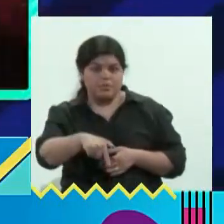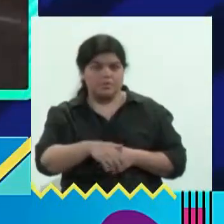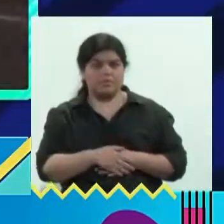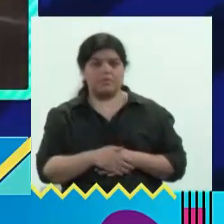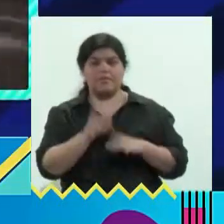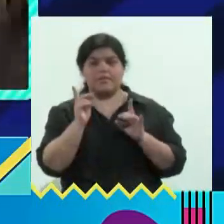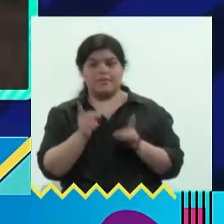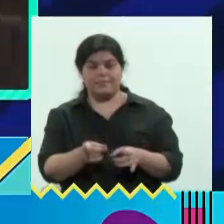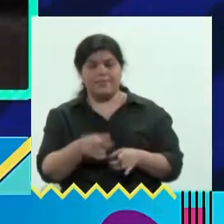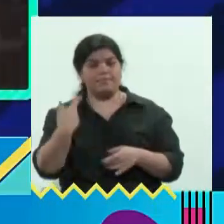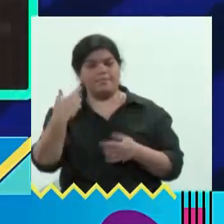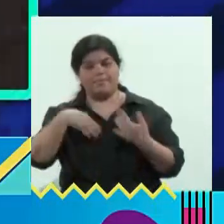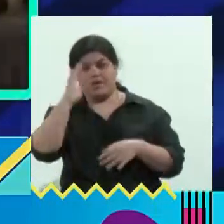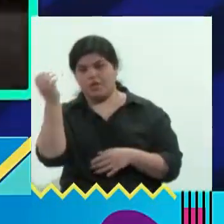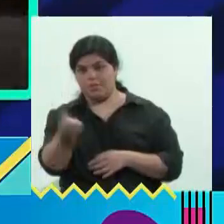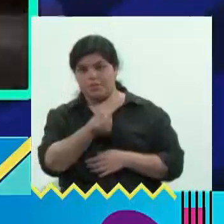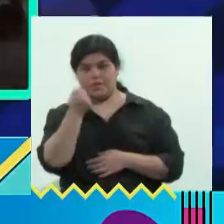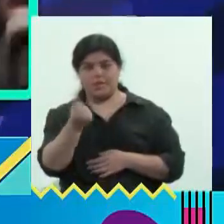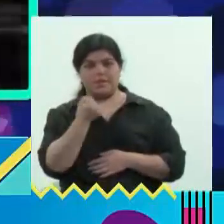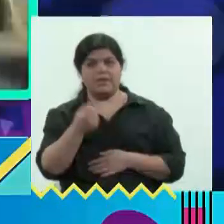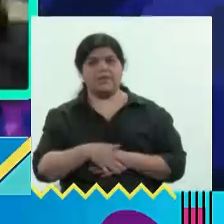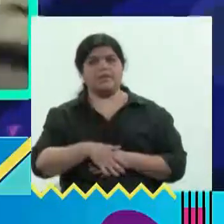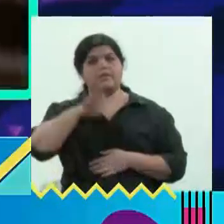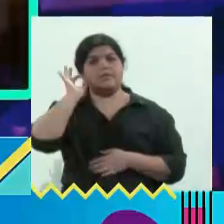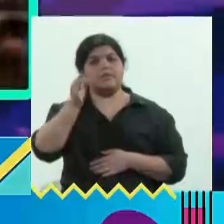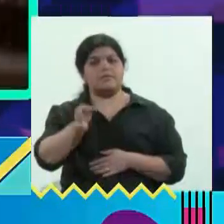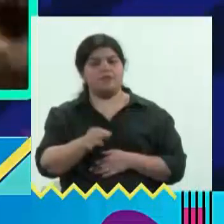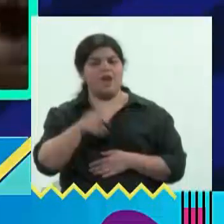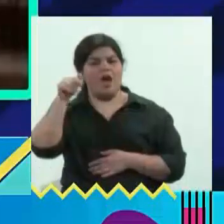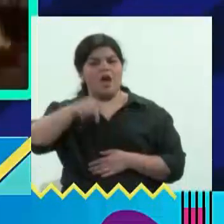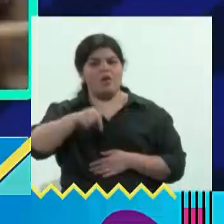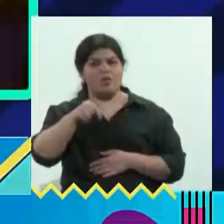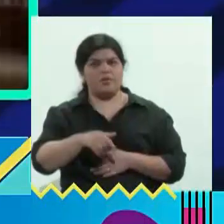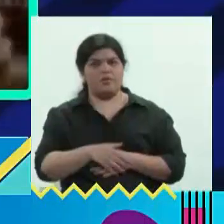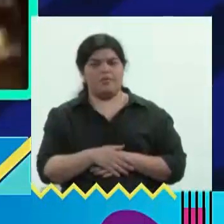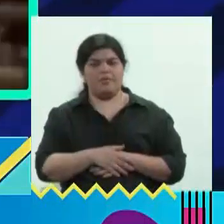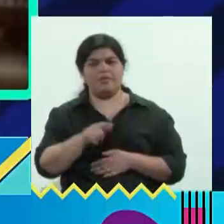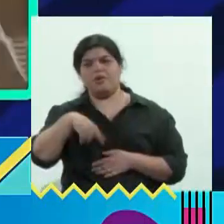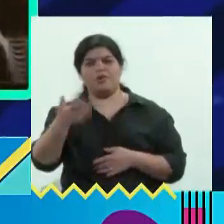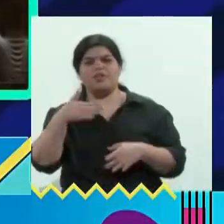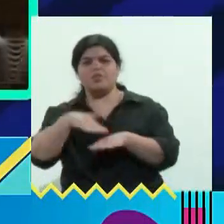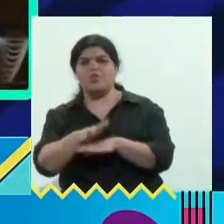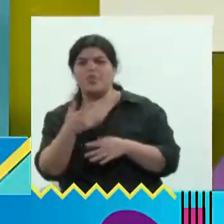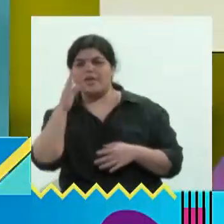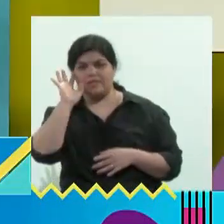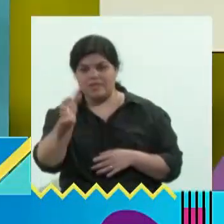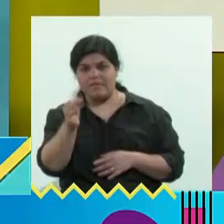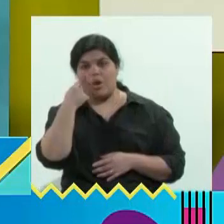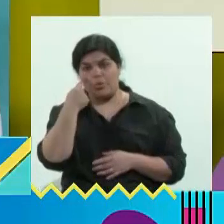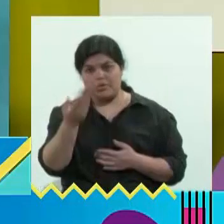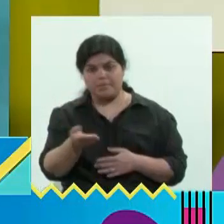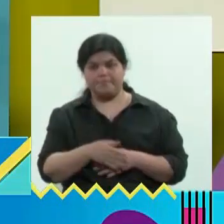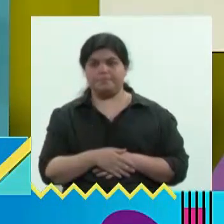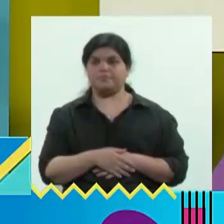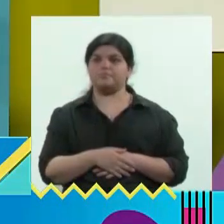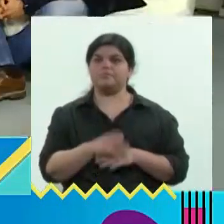una de las cosas fundamentales es saber qué está haciendo estas otras gentes, estas otras ciudades, ¿no? Bien. Bueno, y a partir de eso, obviamente,